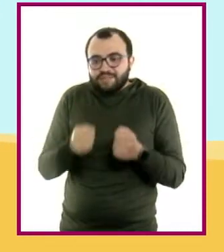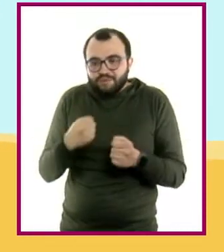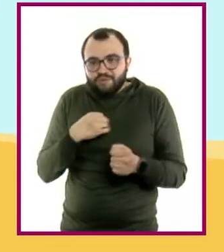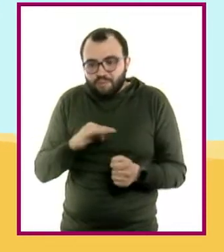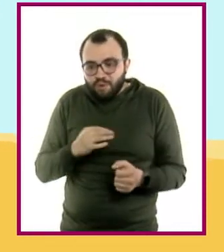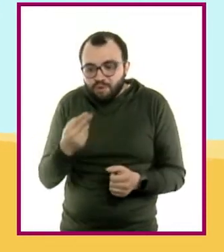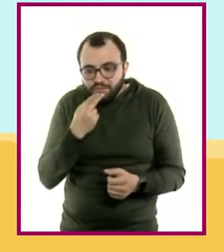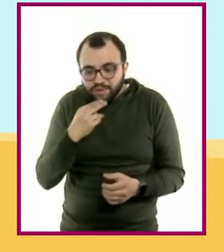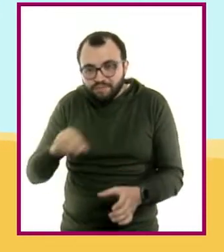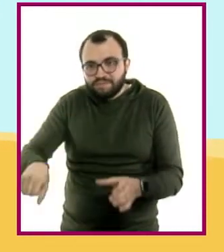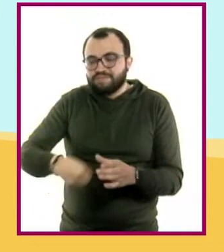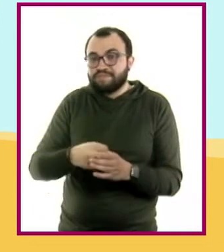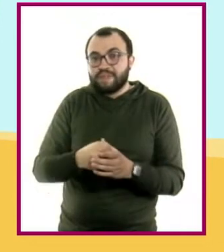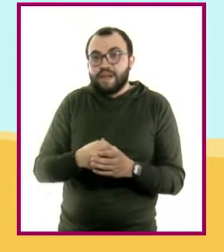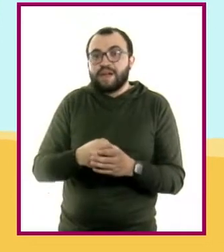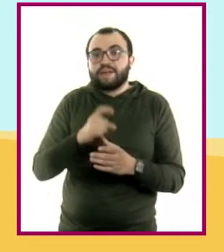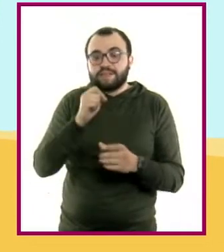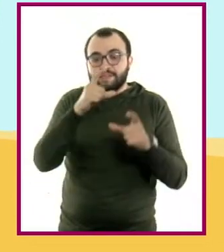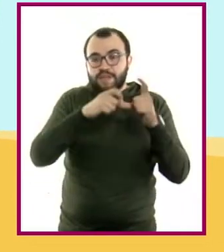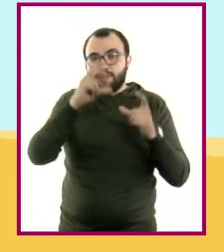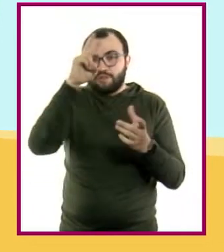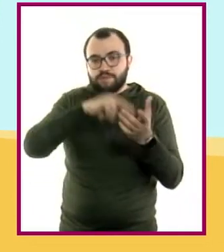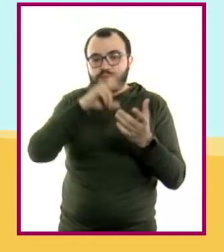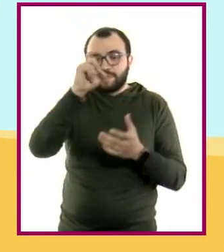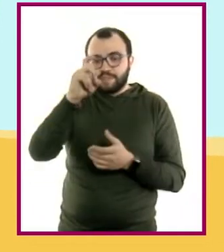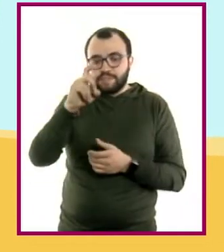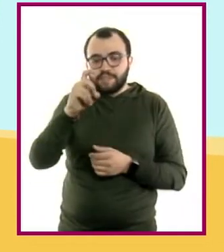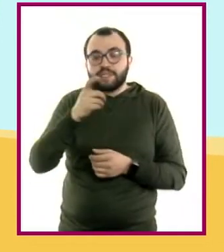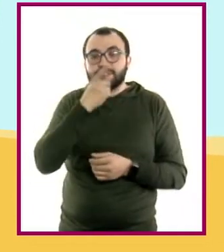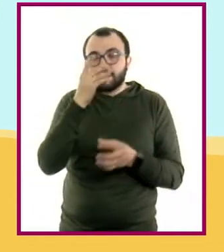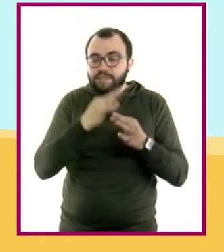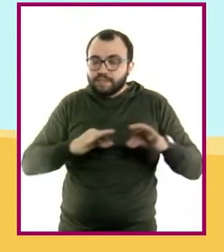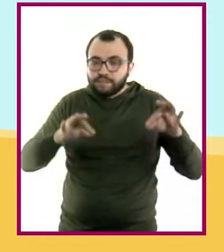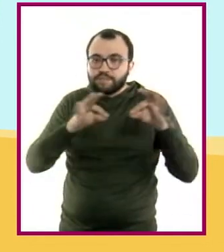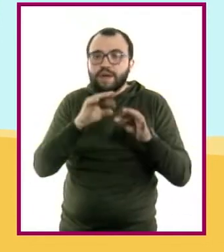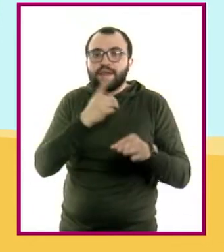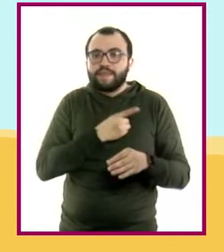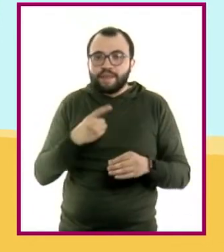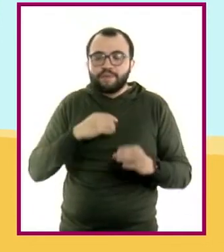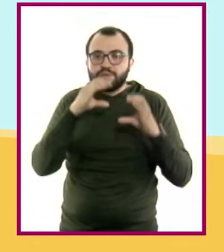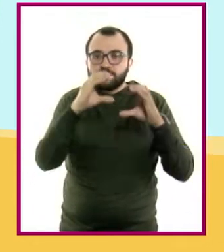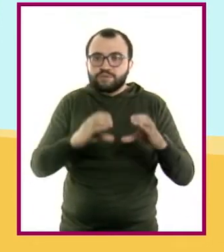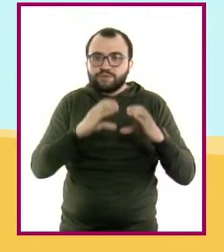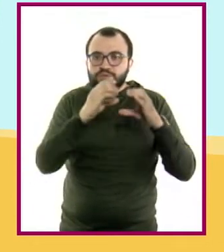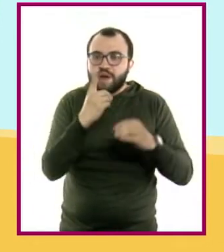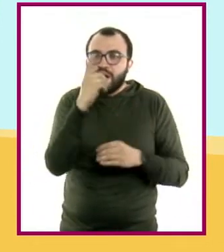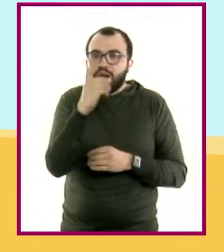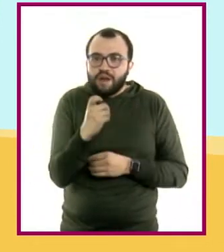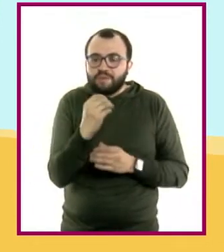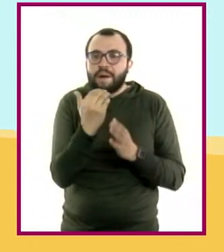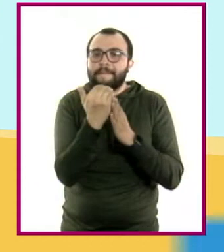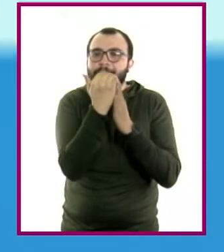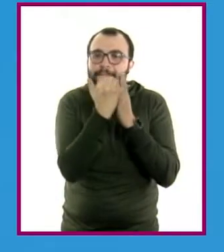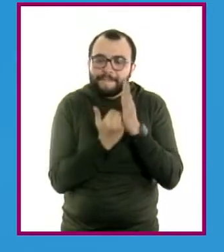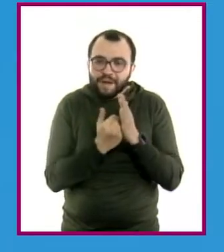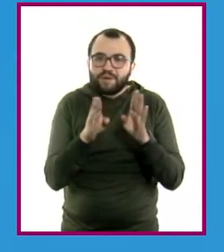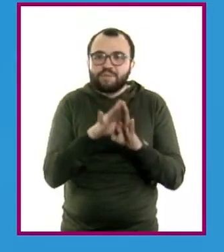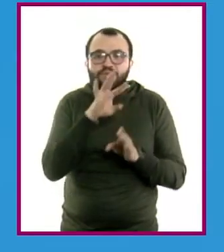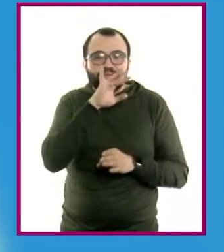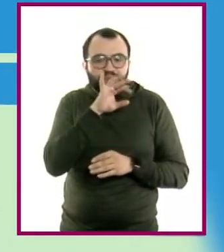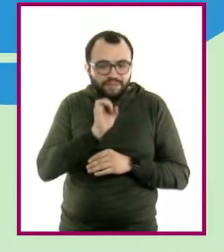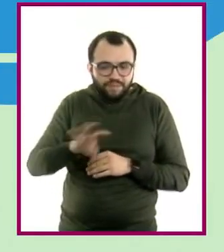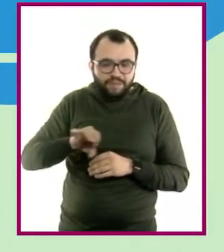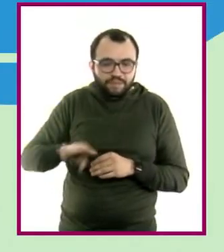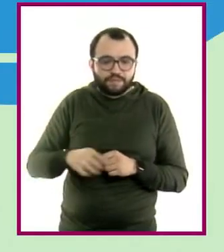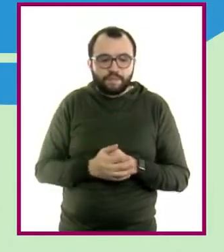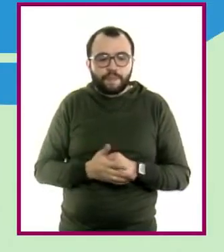Agenda 2030 para el Desarrollo Sostenible reconoce la importancia de conservar los recursos hídricos y reducir la contaminación del agua.